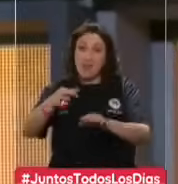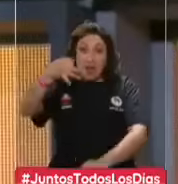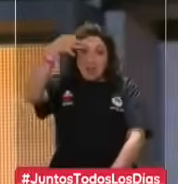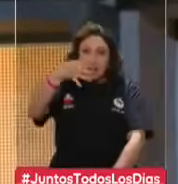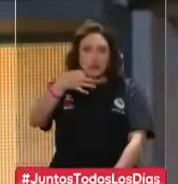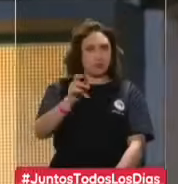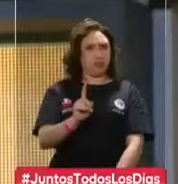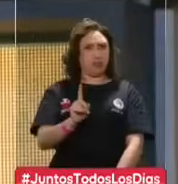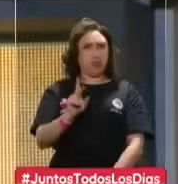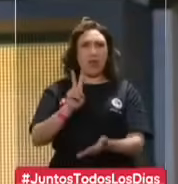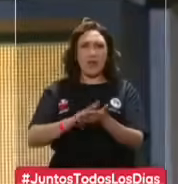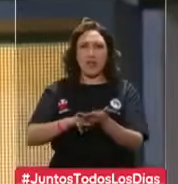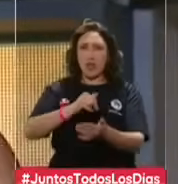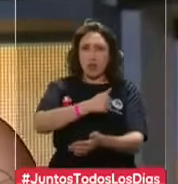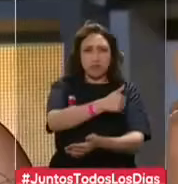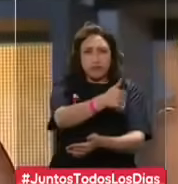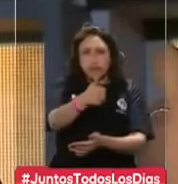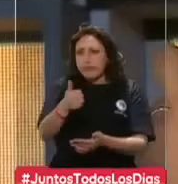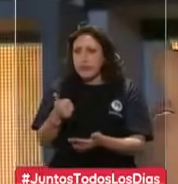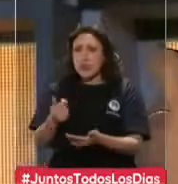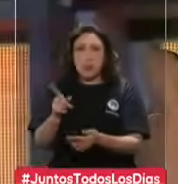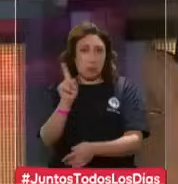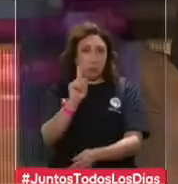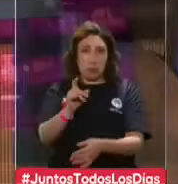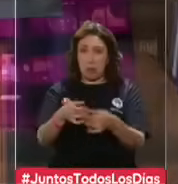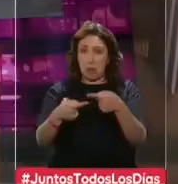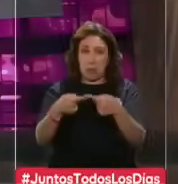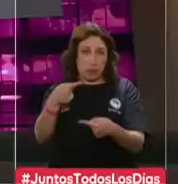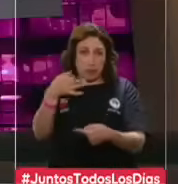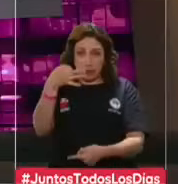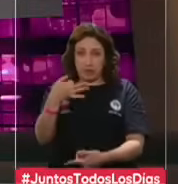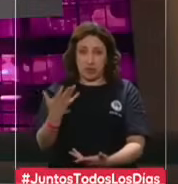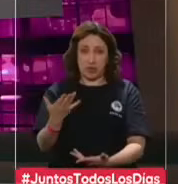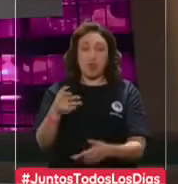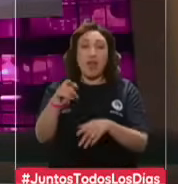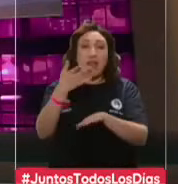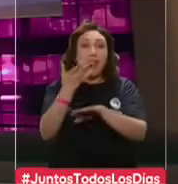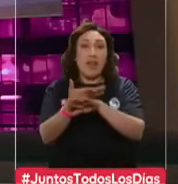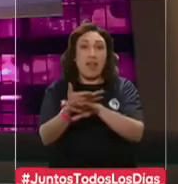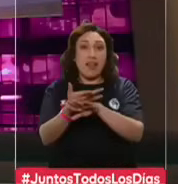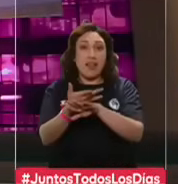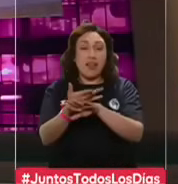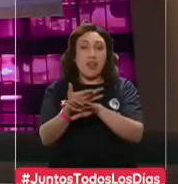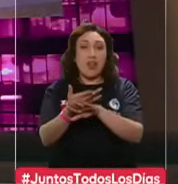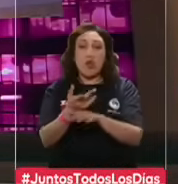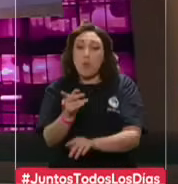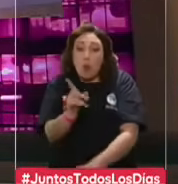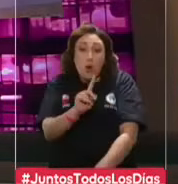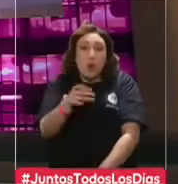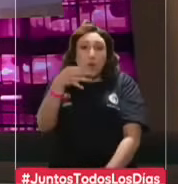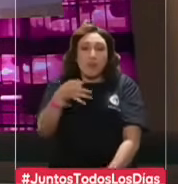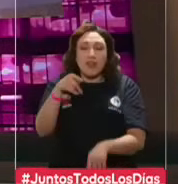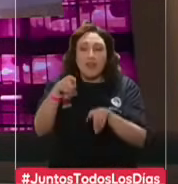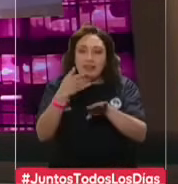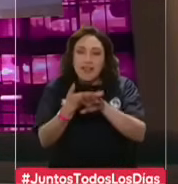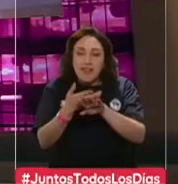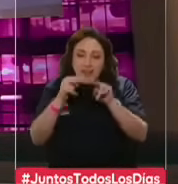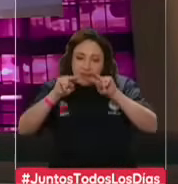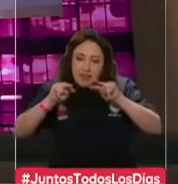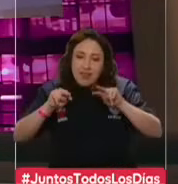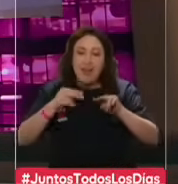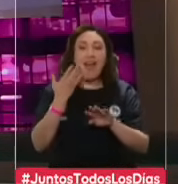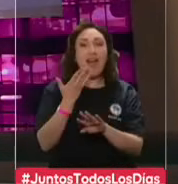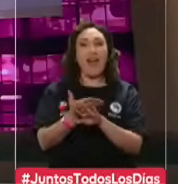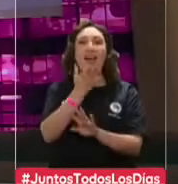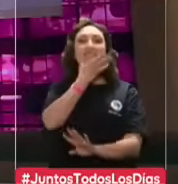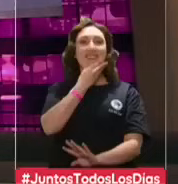imperfectos. Totalmente. O sea, yo creo que ahí radica como una parte fundamental, que es en la imperfección está la belleza también. Y